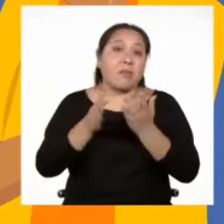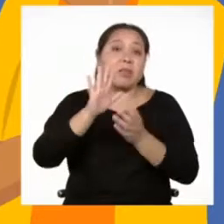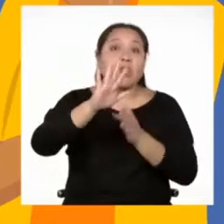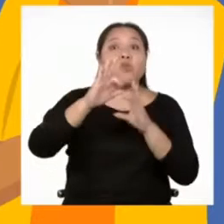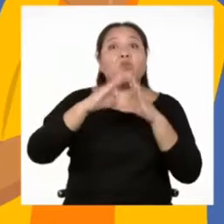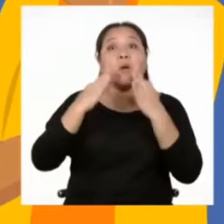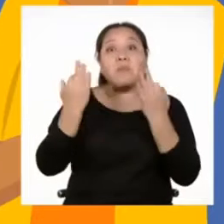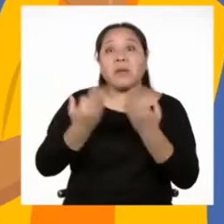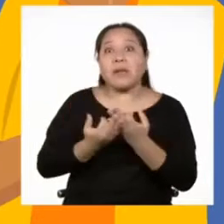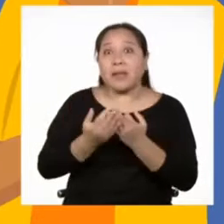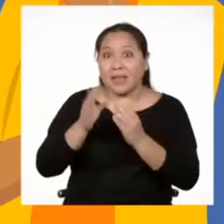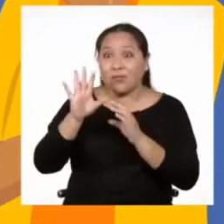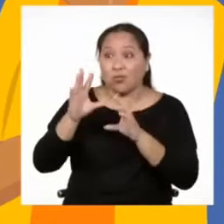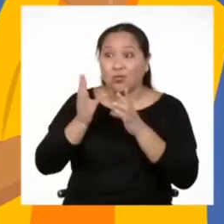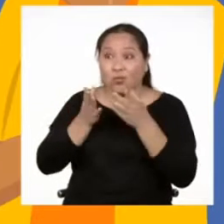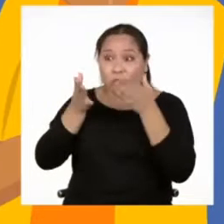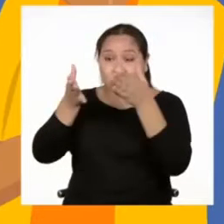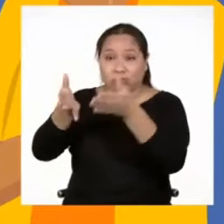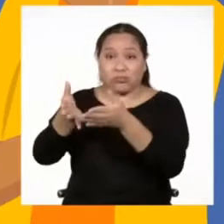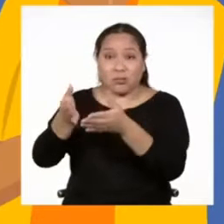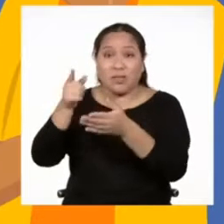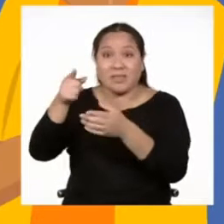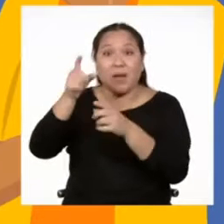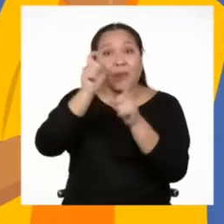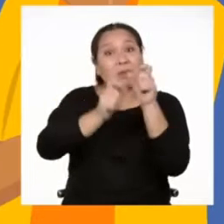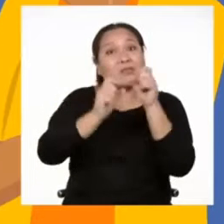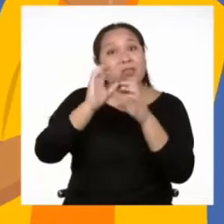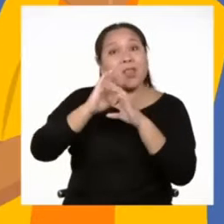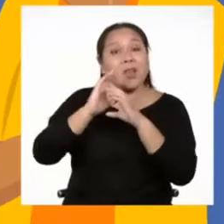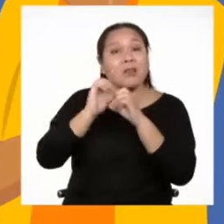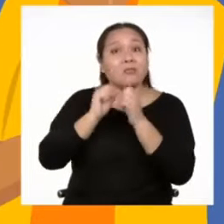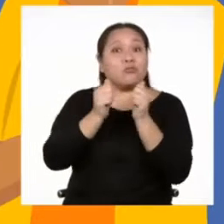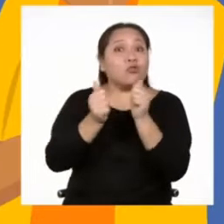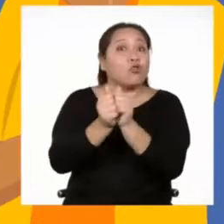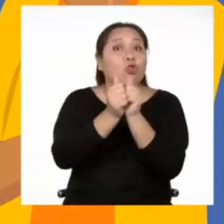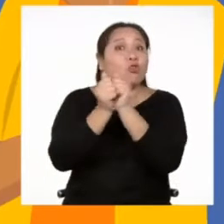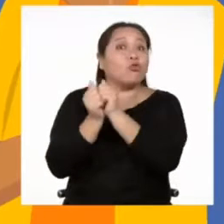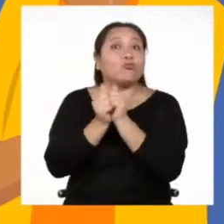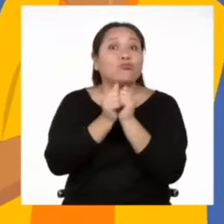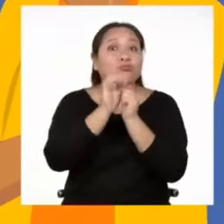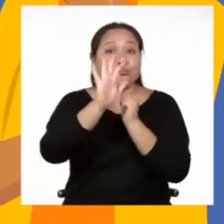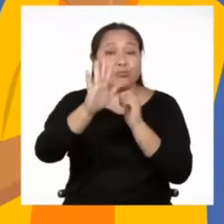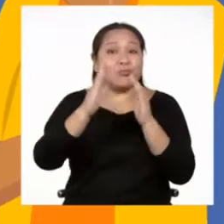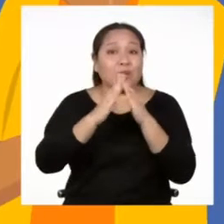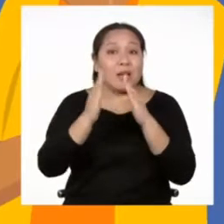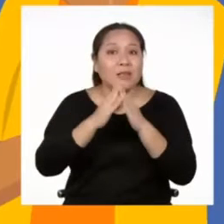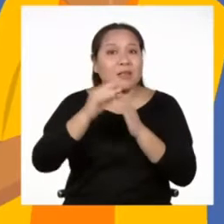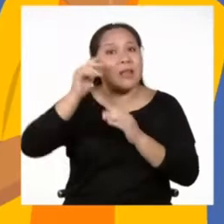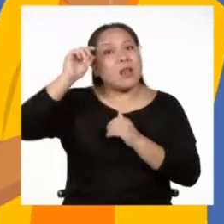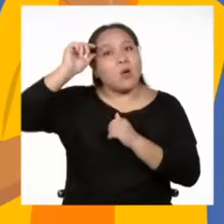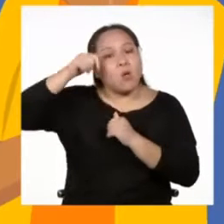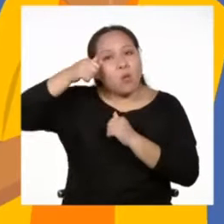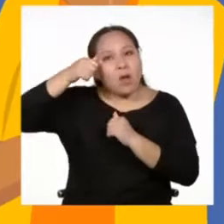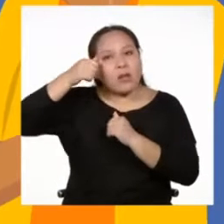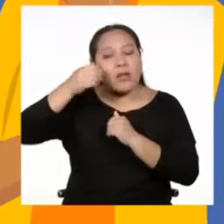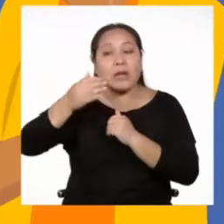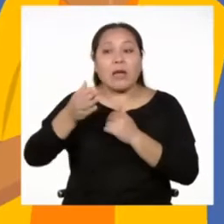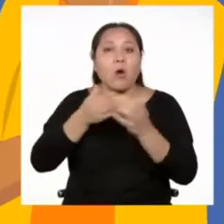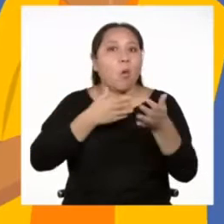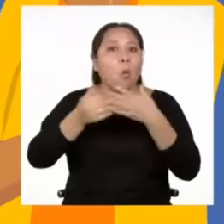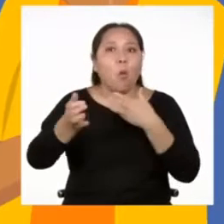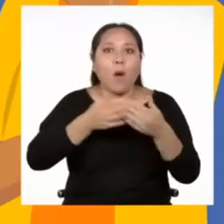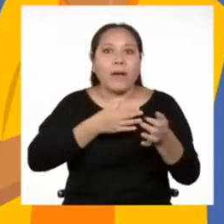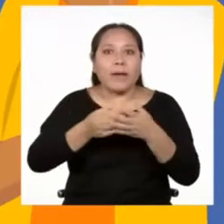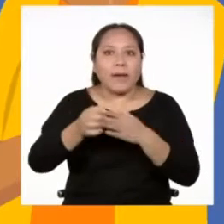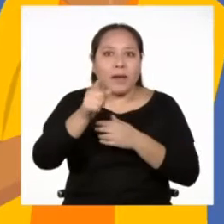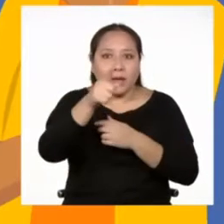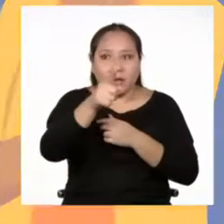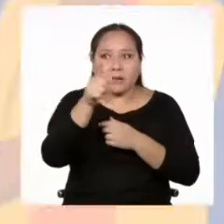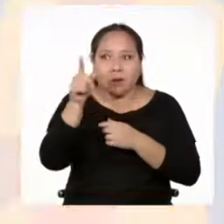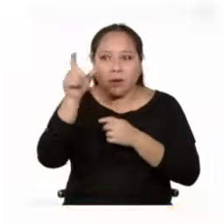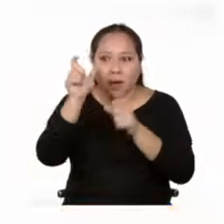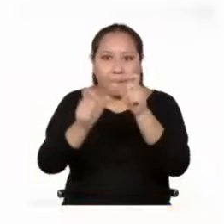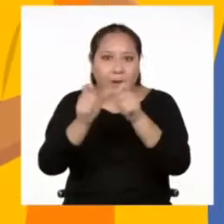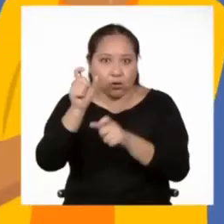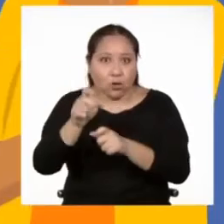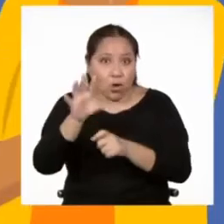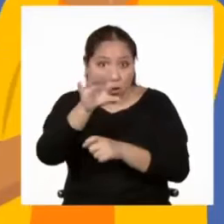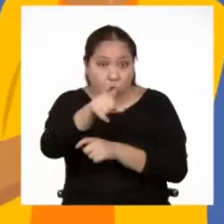de tu familia, aquellos que te acompañan en casa. Recuerda que sea cual sea el público, debes conocerlo